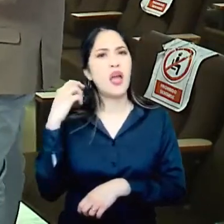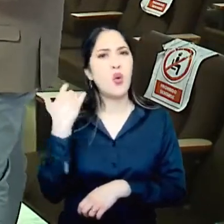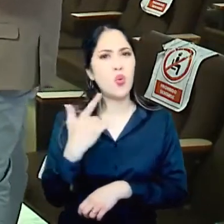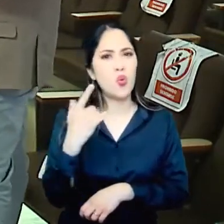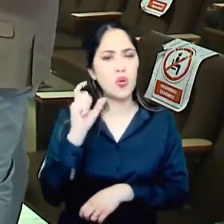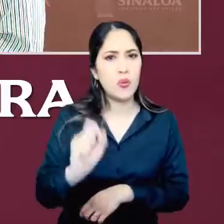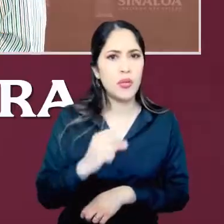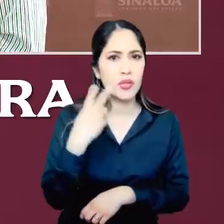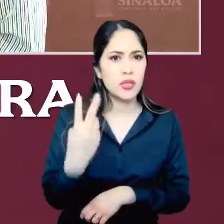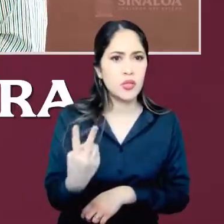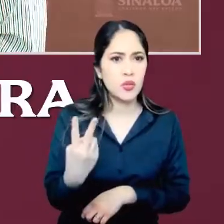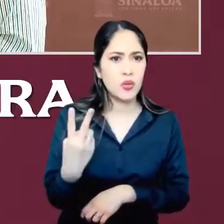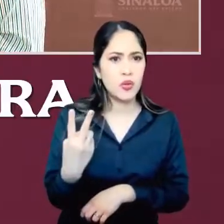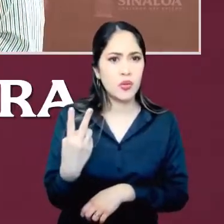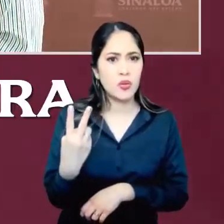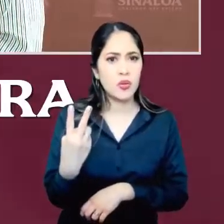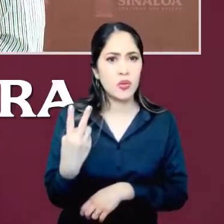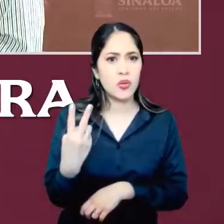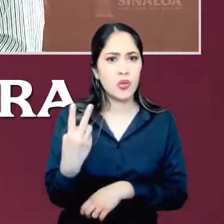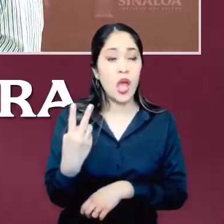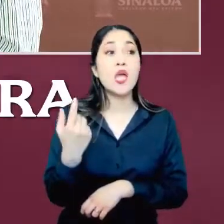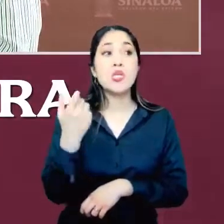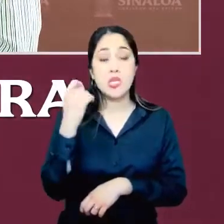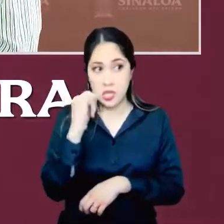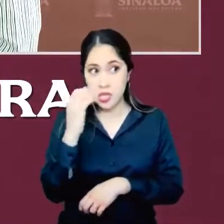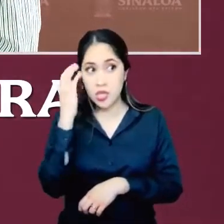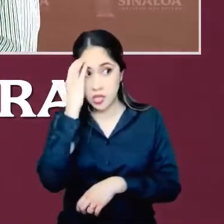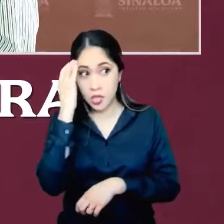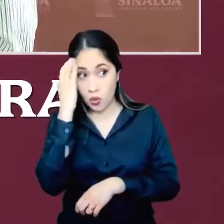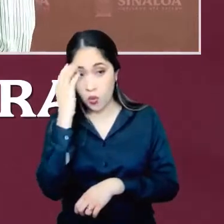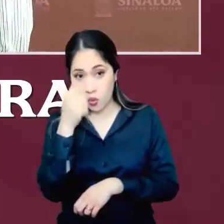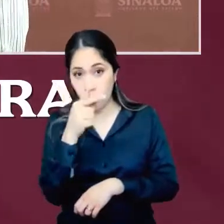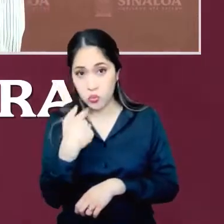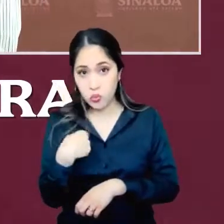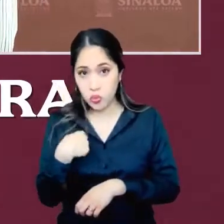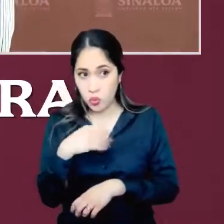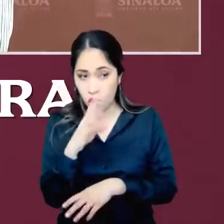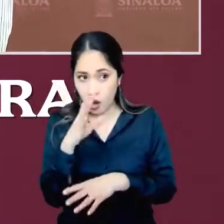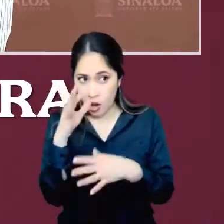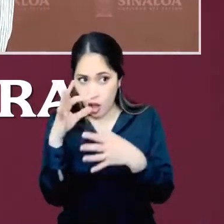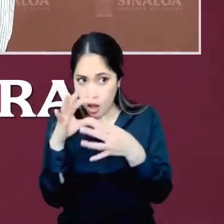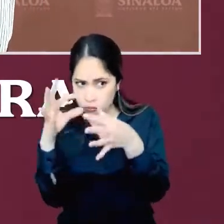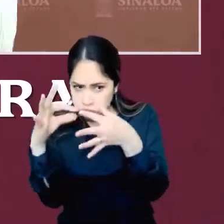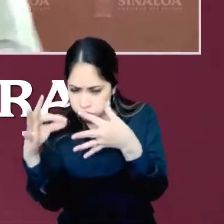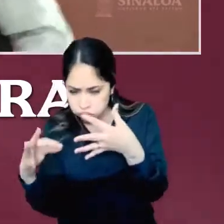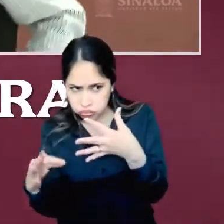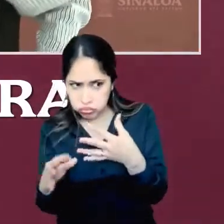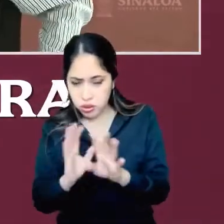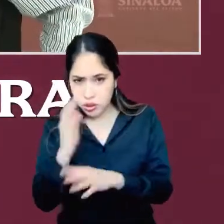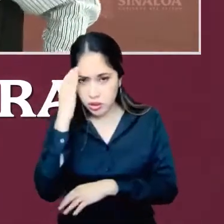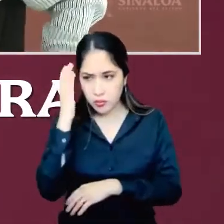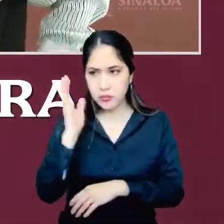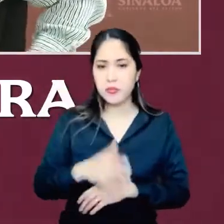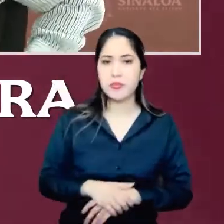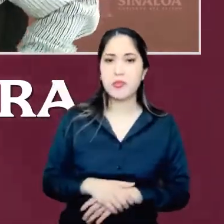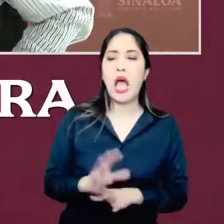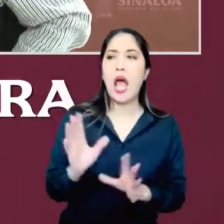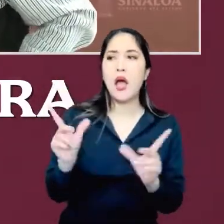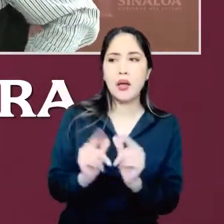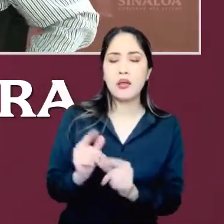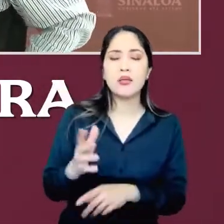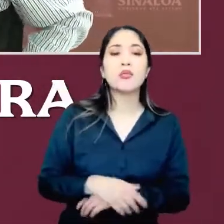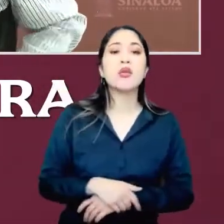ahí sí conozco todos los detalles, para que lo abrevies, Perfecto. Sí conozco. Perfecto. El detalle ahí es que hay 70 millones de pesos también que